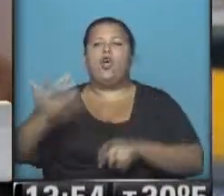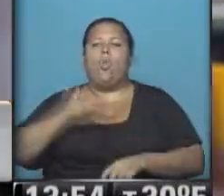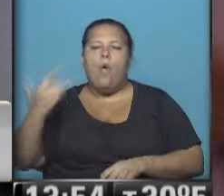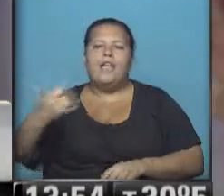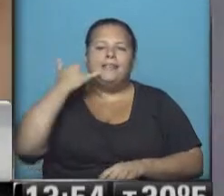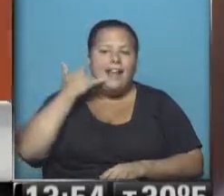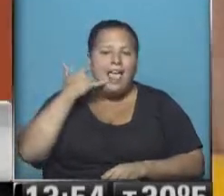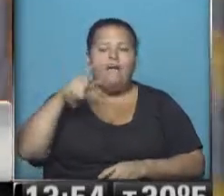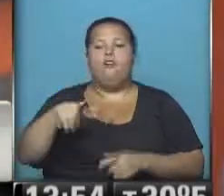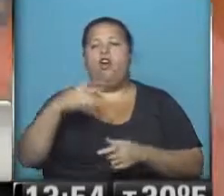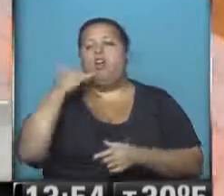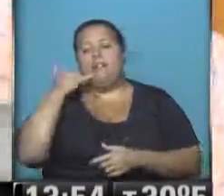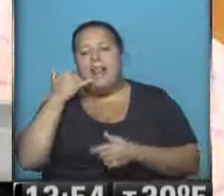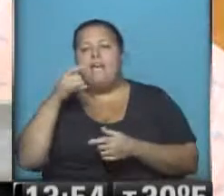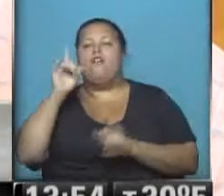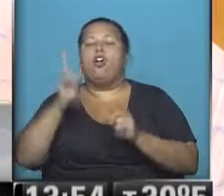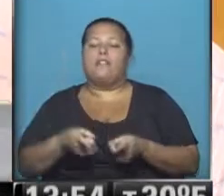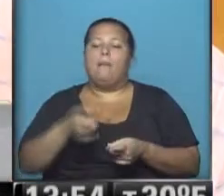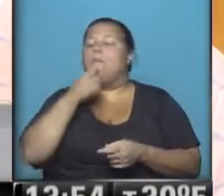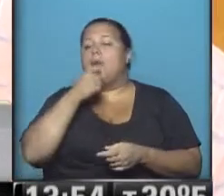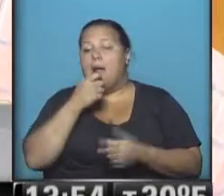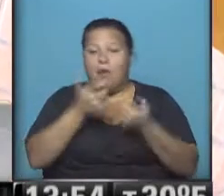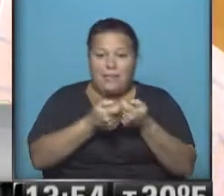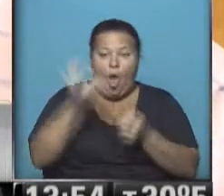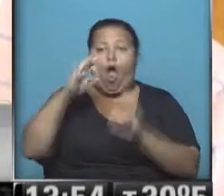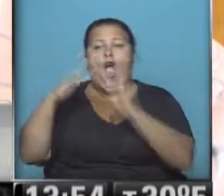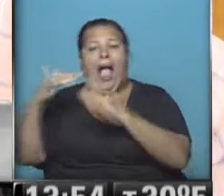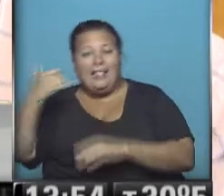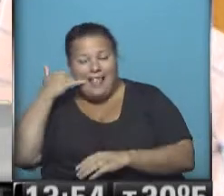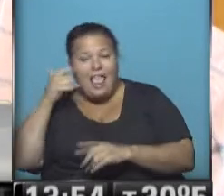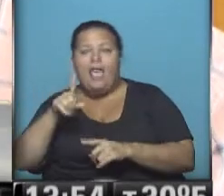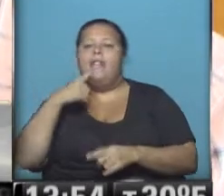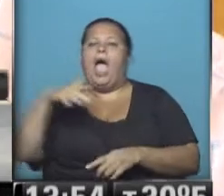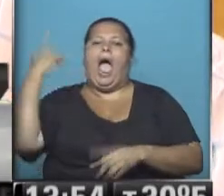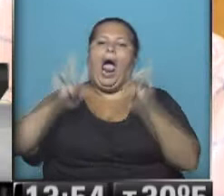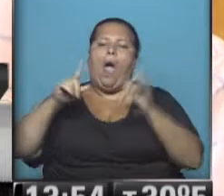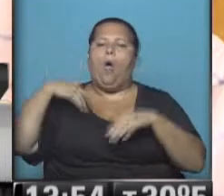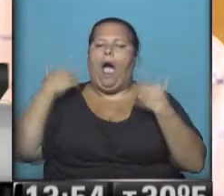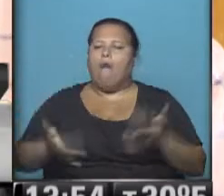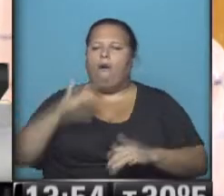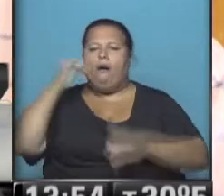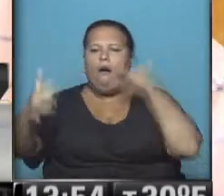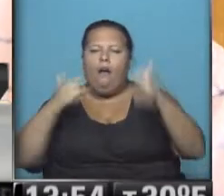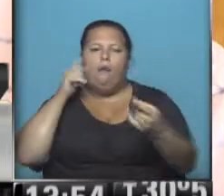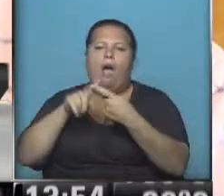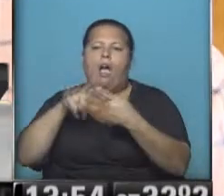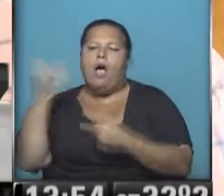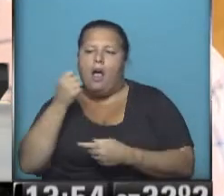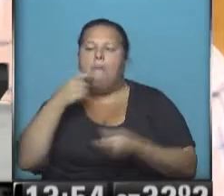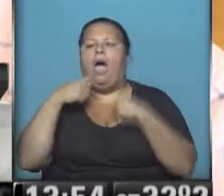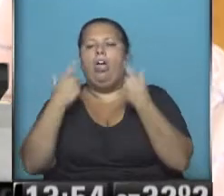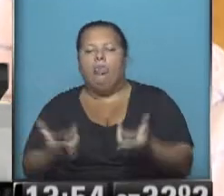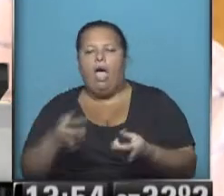usuarios autorizados del servicio de telefonía tanto fijas como móviles de los abusos en el procedimiento de contacto tanto para ofrecer